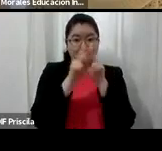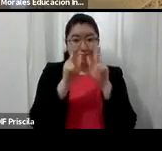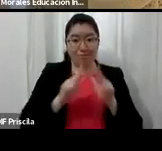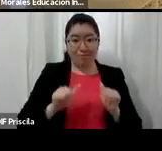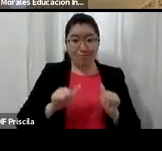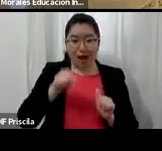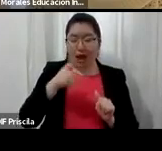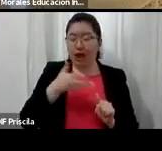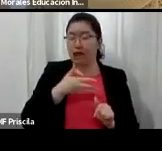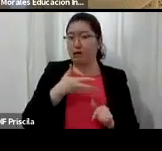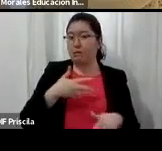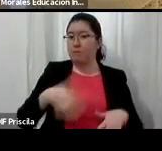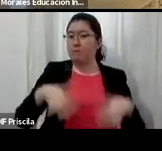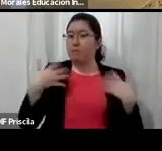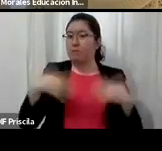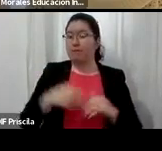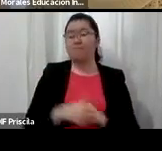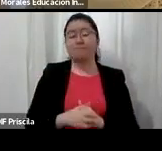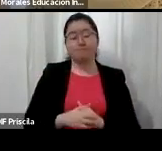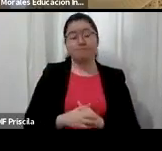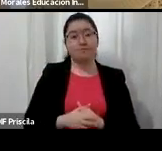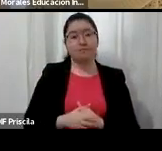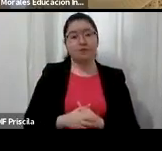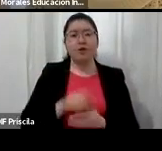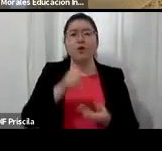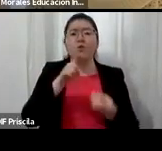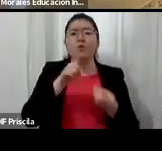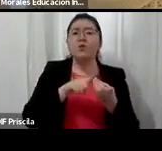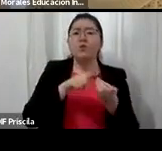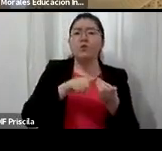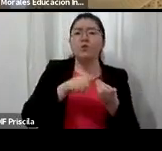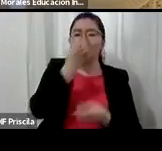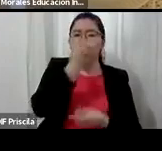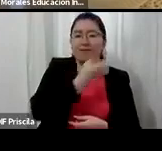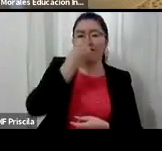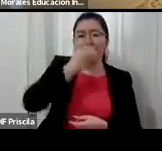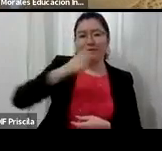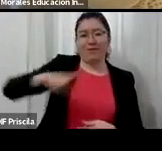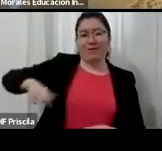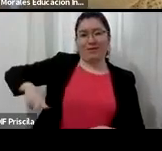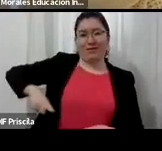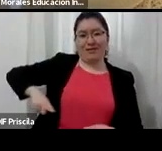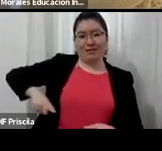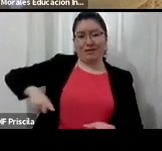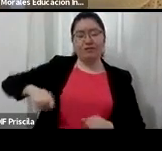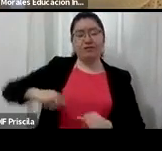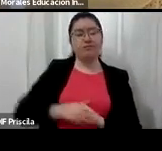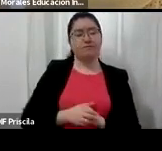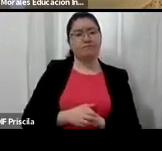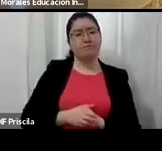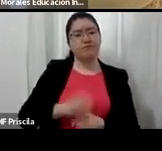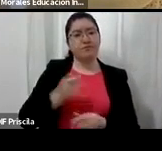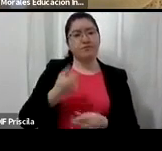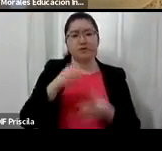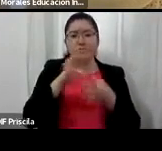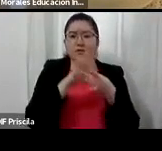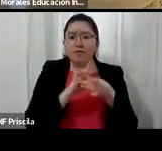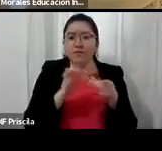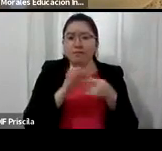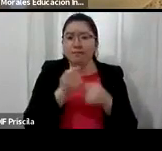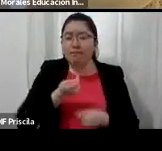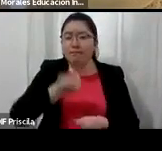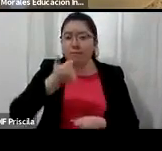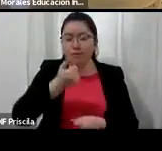fundamentalmente. Yo creo que yo entendería, me gustaría decir varias cosas. Una es qué entiendo por educación para la